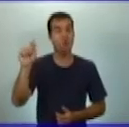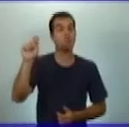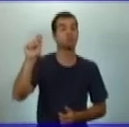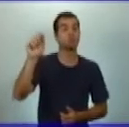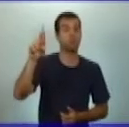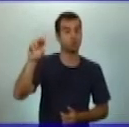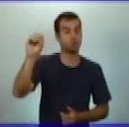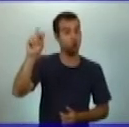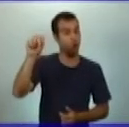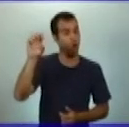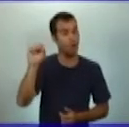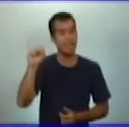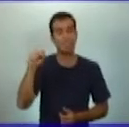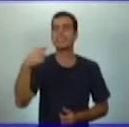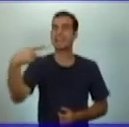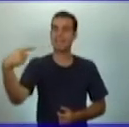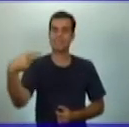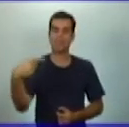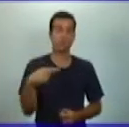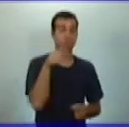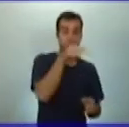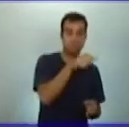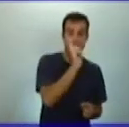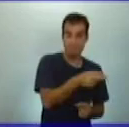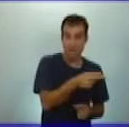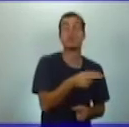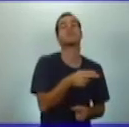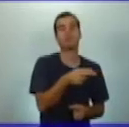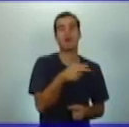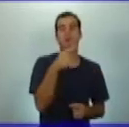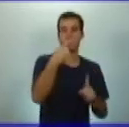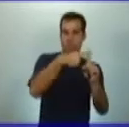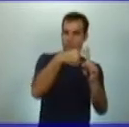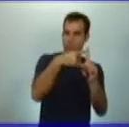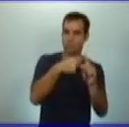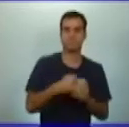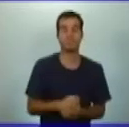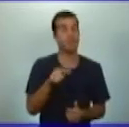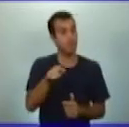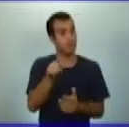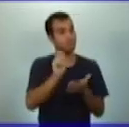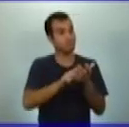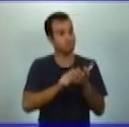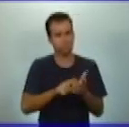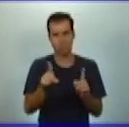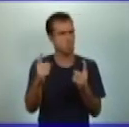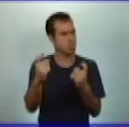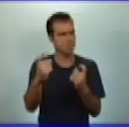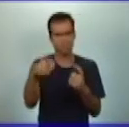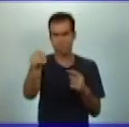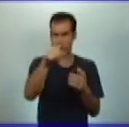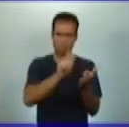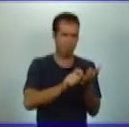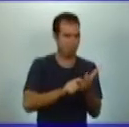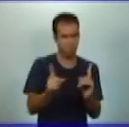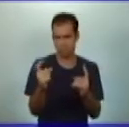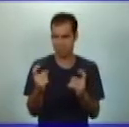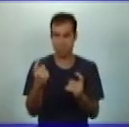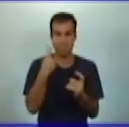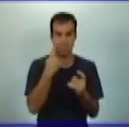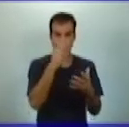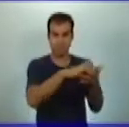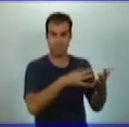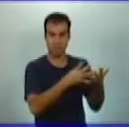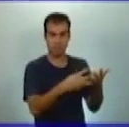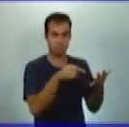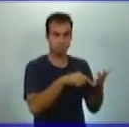son eléctricamente neutros. Y esto es una nota importante que no hace falta que copien, es el primer recuadro del libro de texto de la